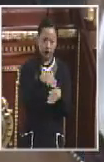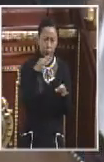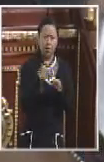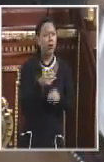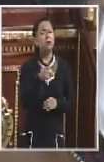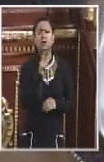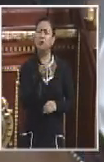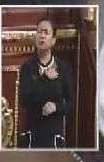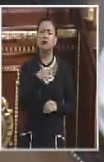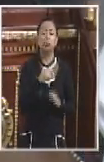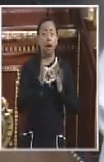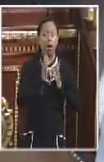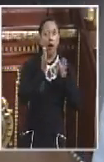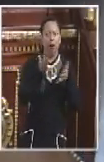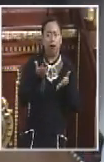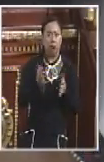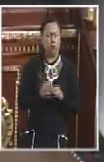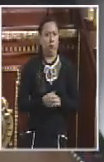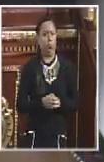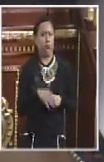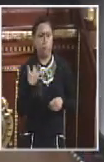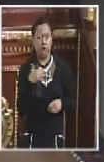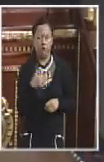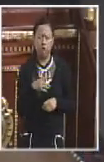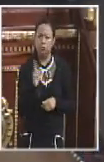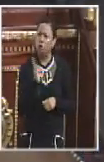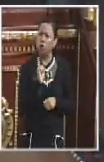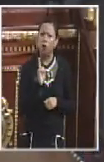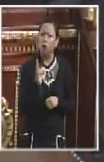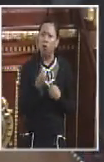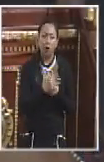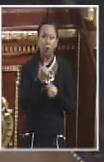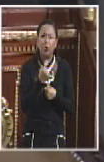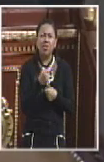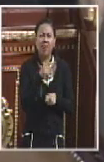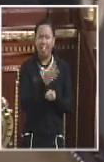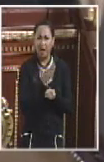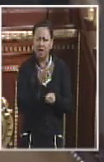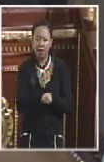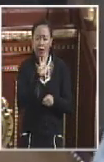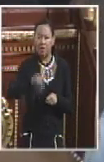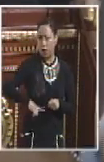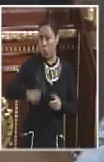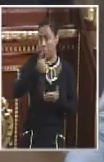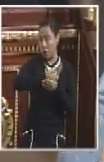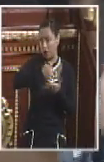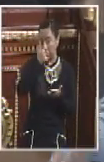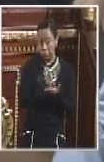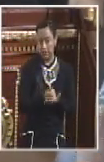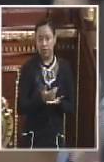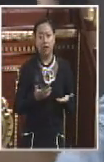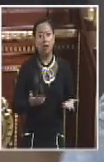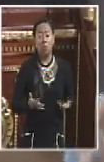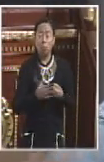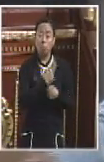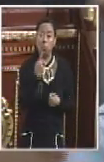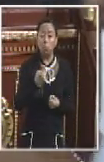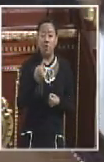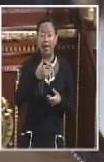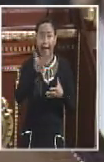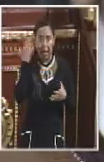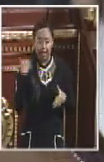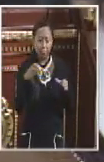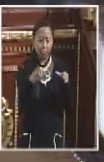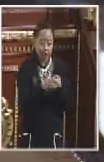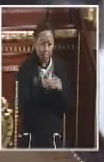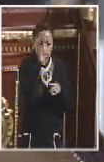y jurídico, esta impericia y esta incompetencia legal de parte del gobierno de la ciudad. Por algo nos quedamos sin consejero